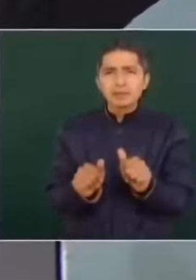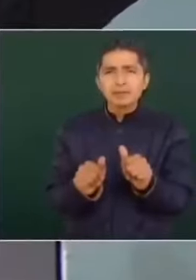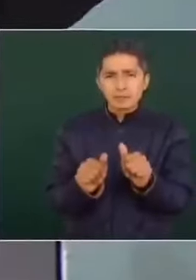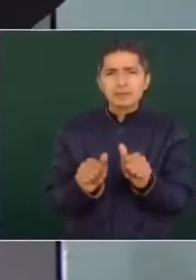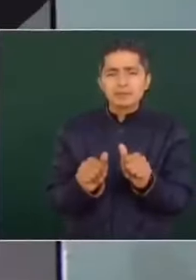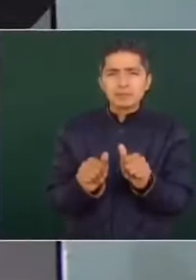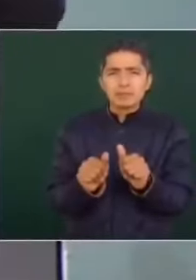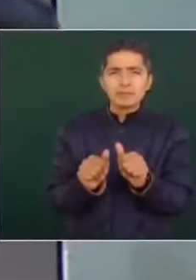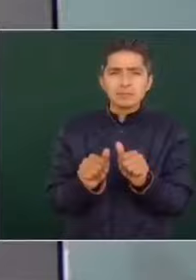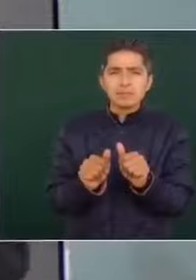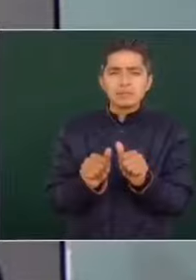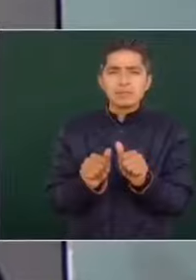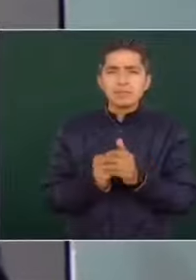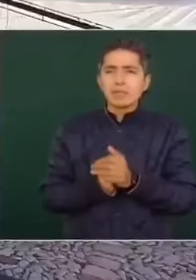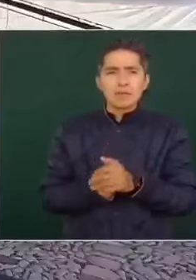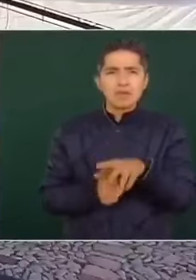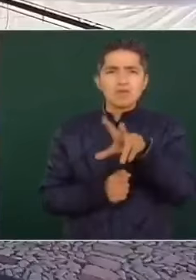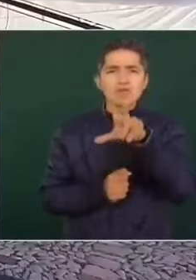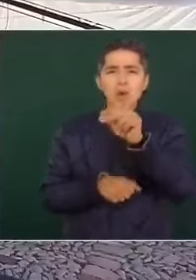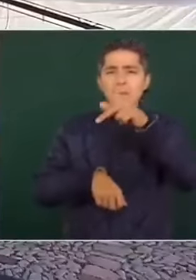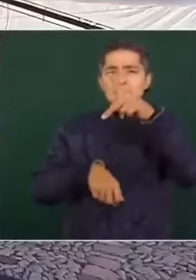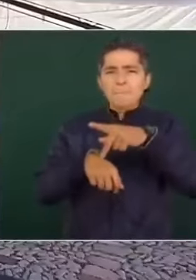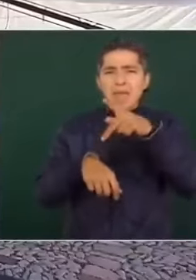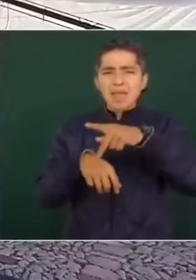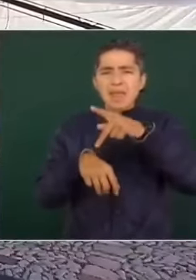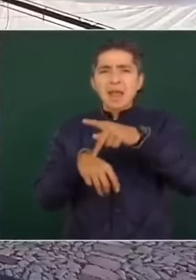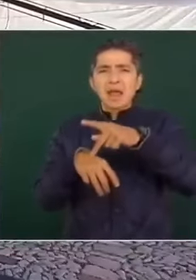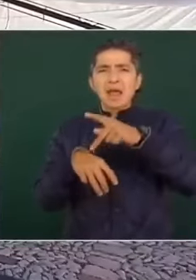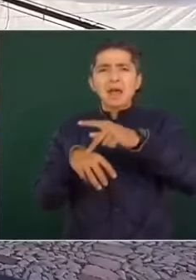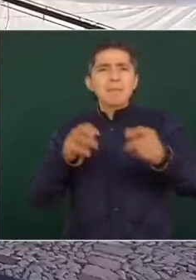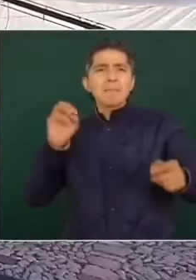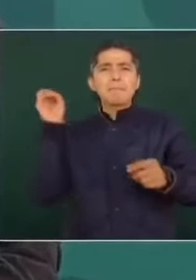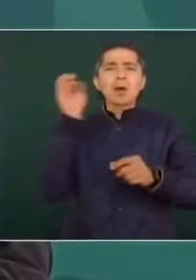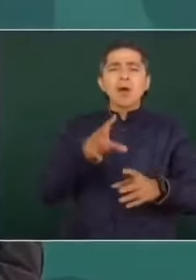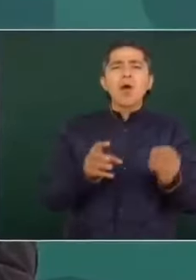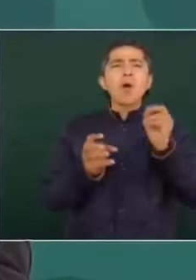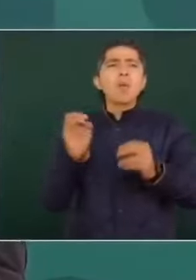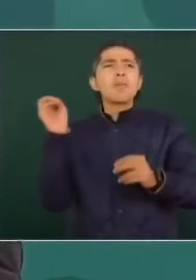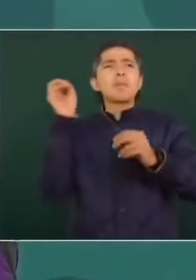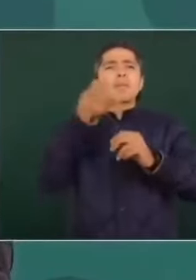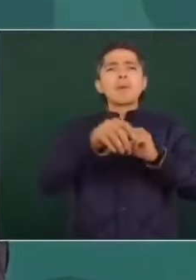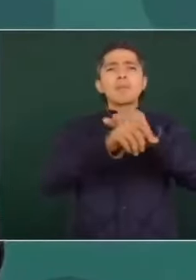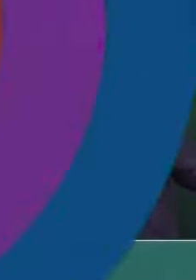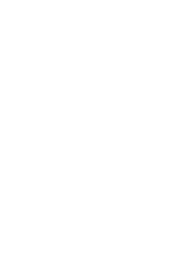Pide el presidente López Obrador que se quiten las capuchas quienes participan en la marcha del